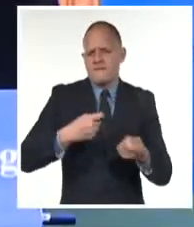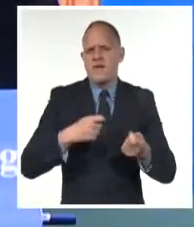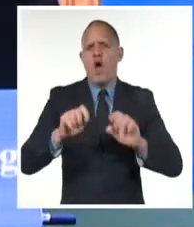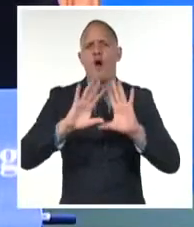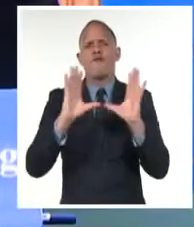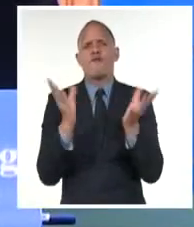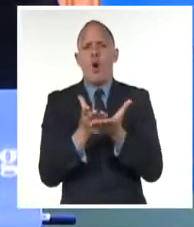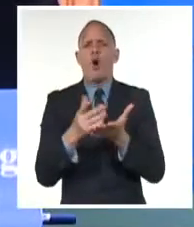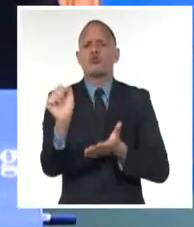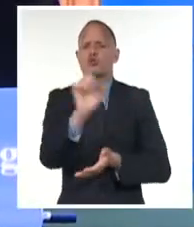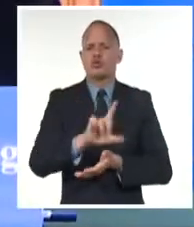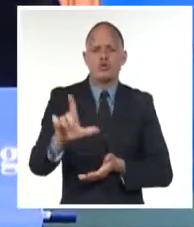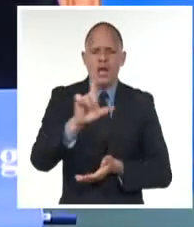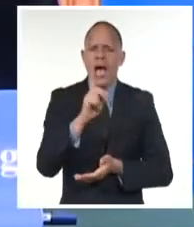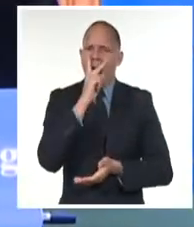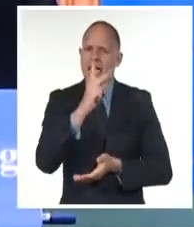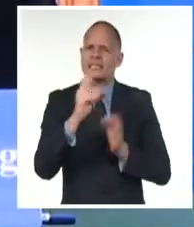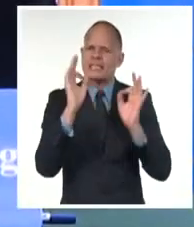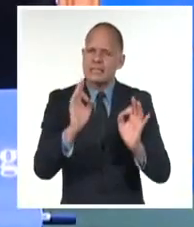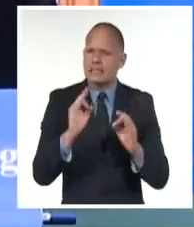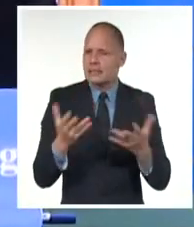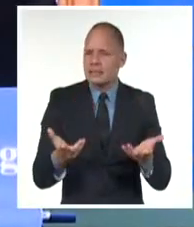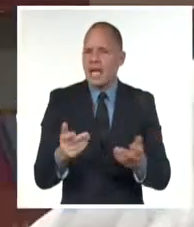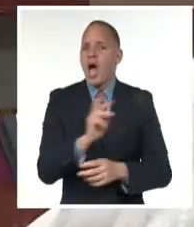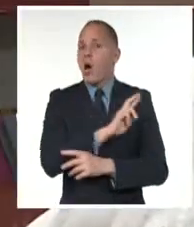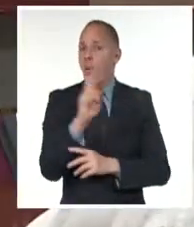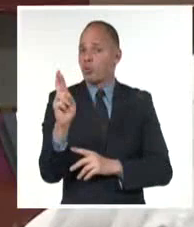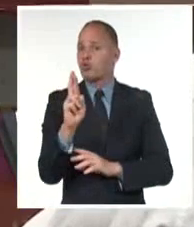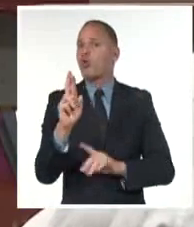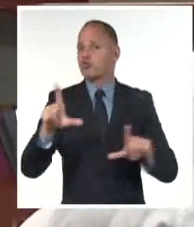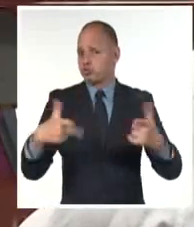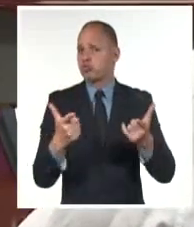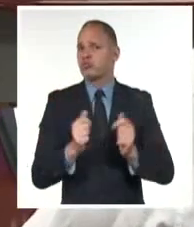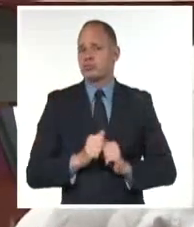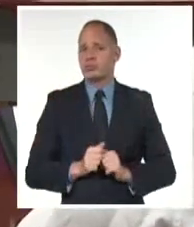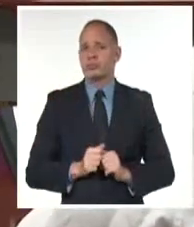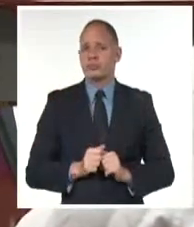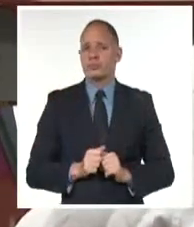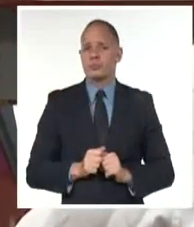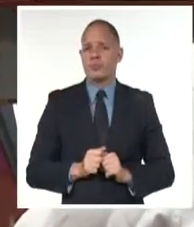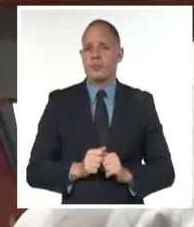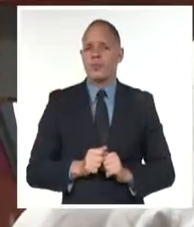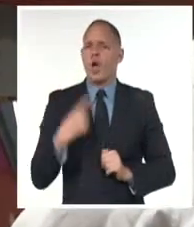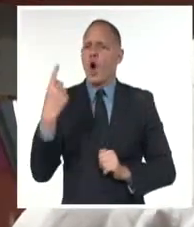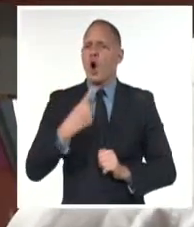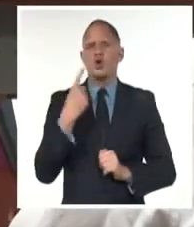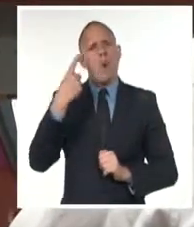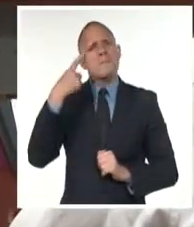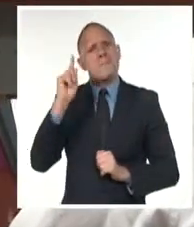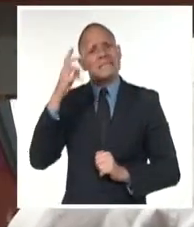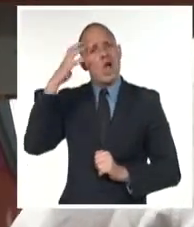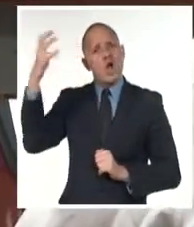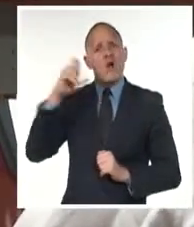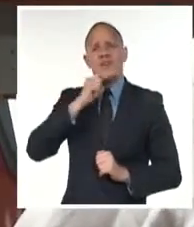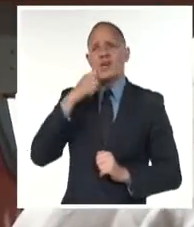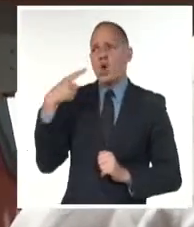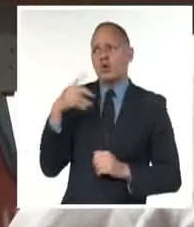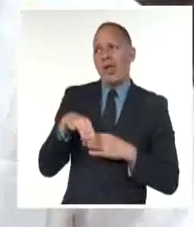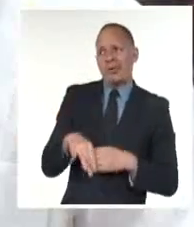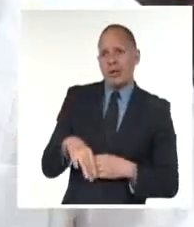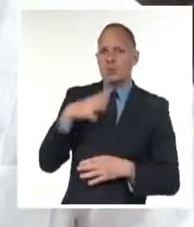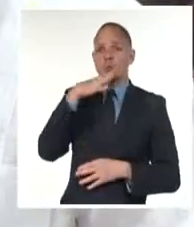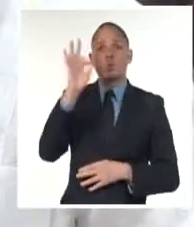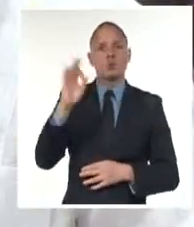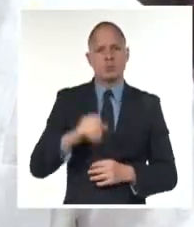social desde una genuina revolución que nunca se doblegará al imperio y